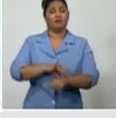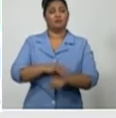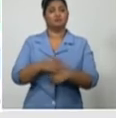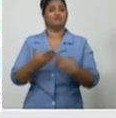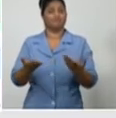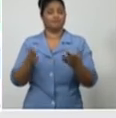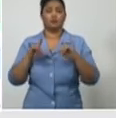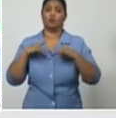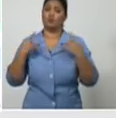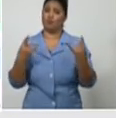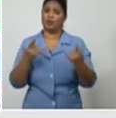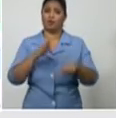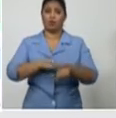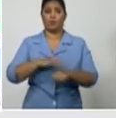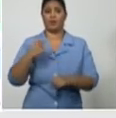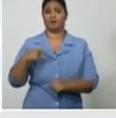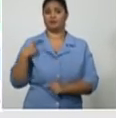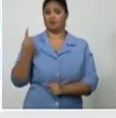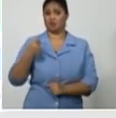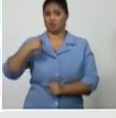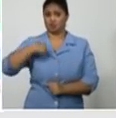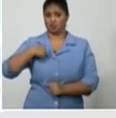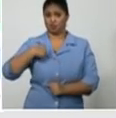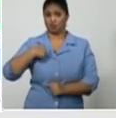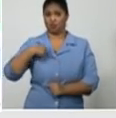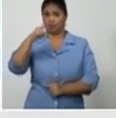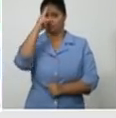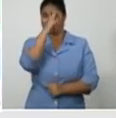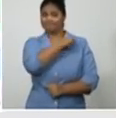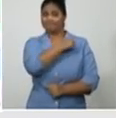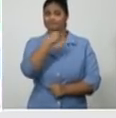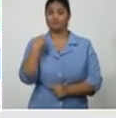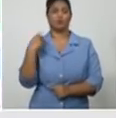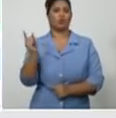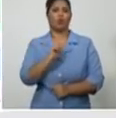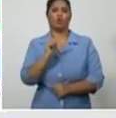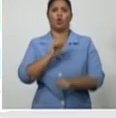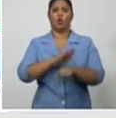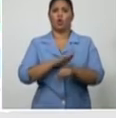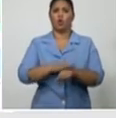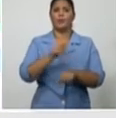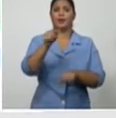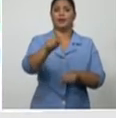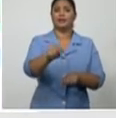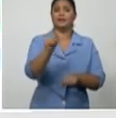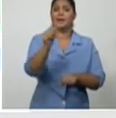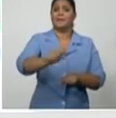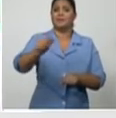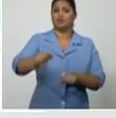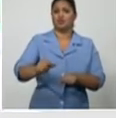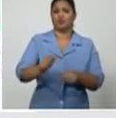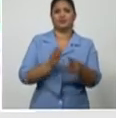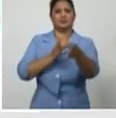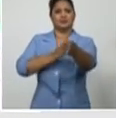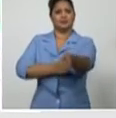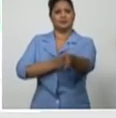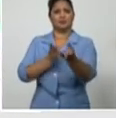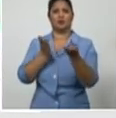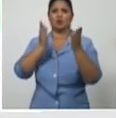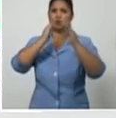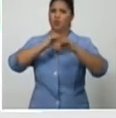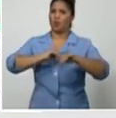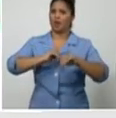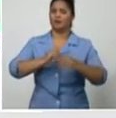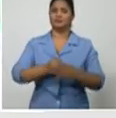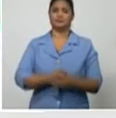a las personas que padecemos alguna de estas comorbilidades. Fíjense, no solo los de determinada edad,